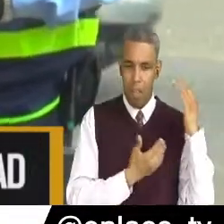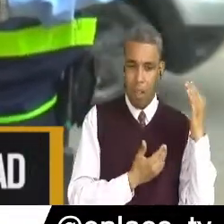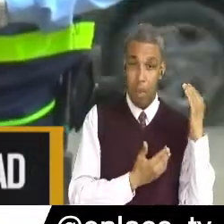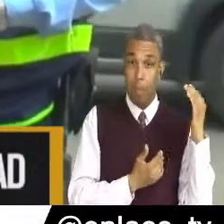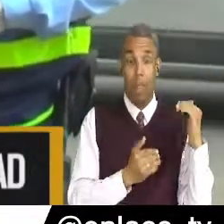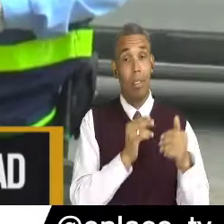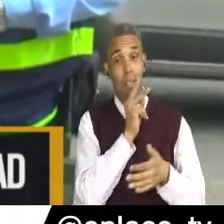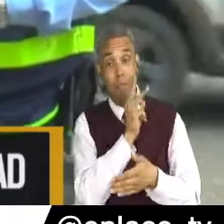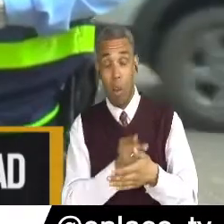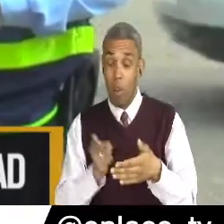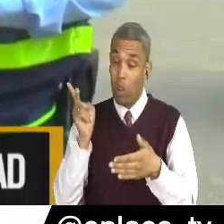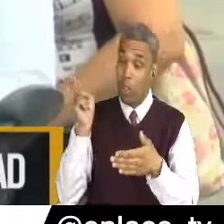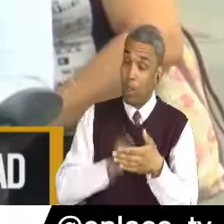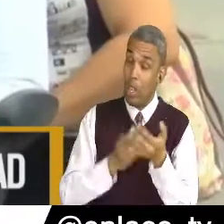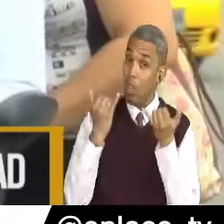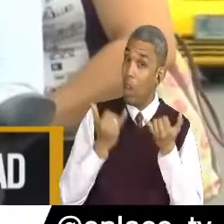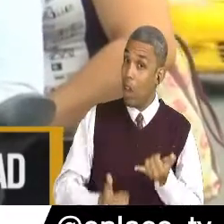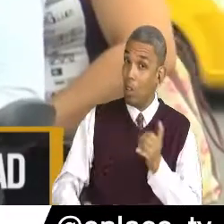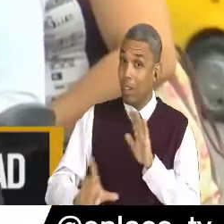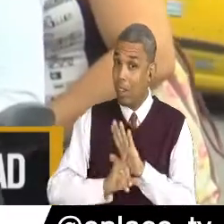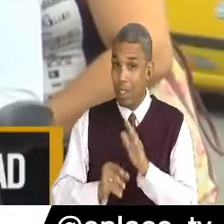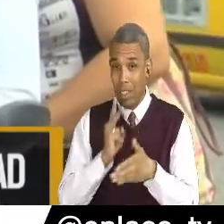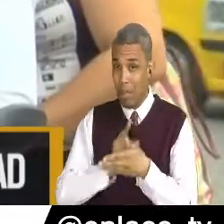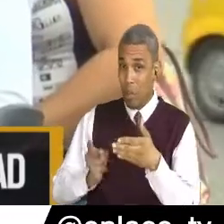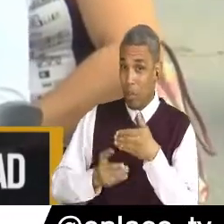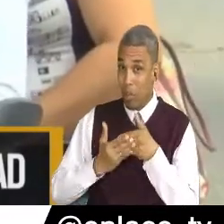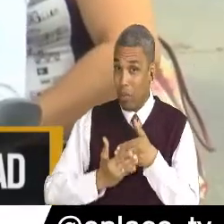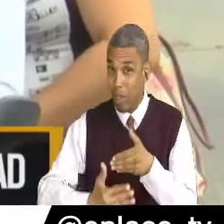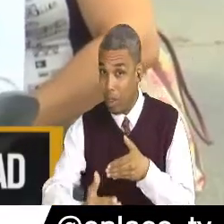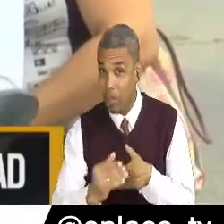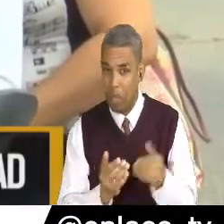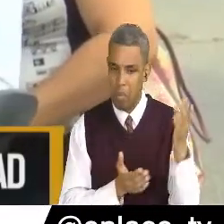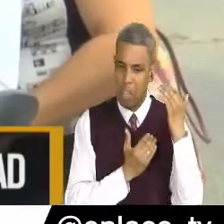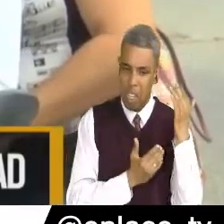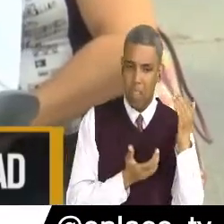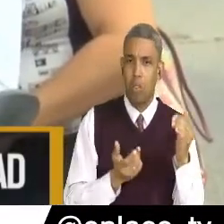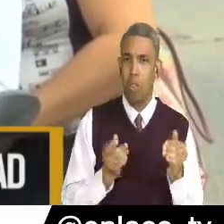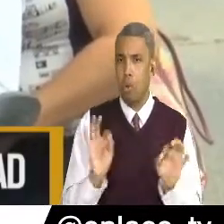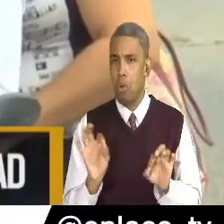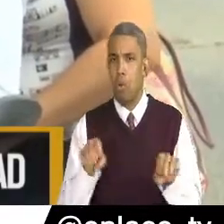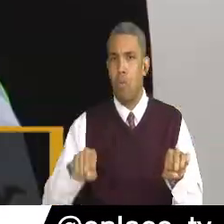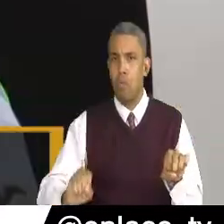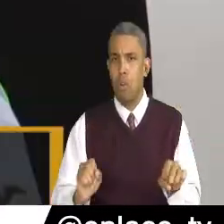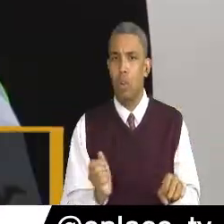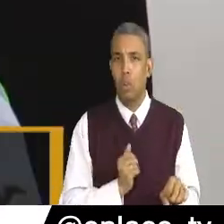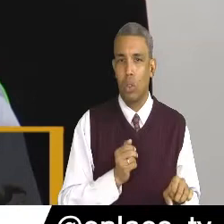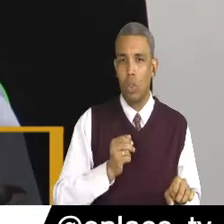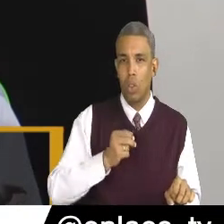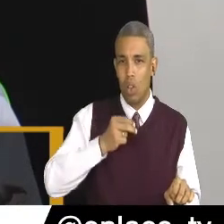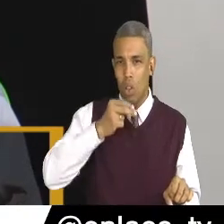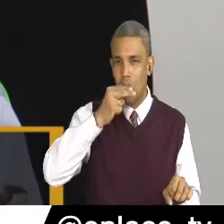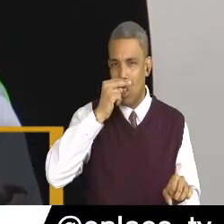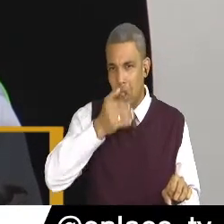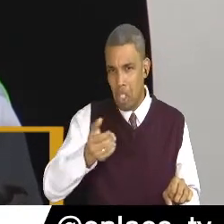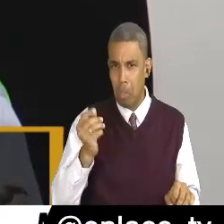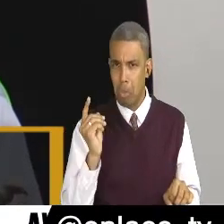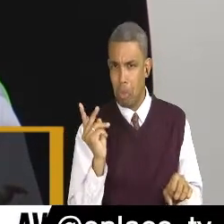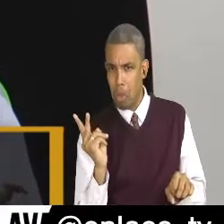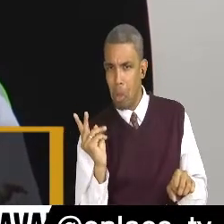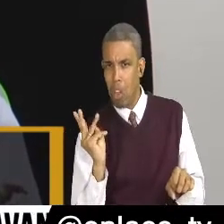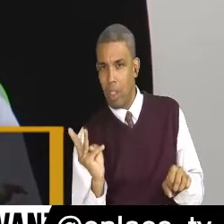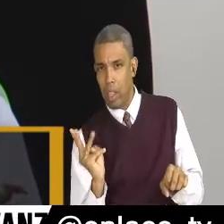hay padres de familia que de manera irresponsable están transportando 2, 3, 4 niños en una motocicleta, llevándolos al